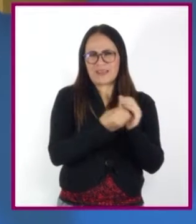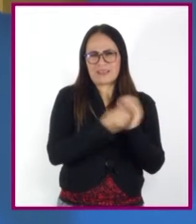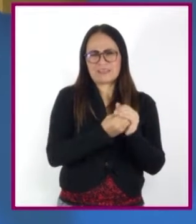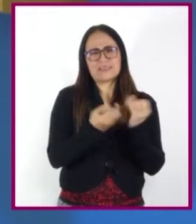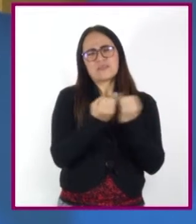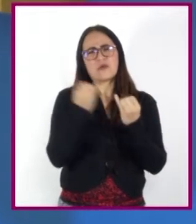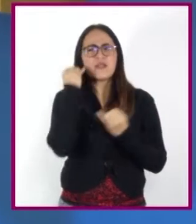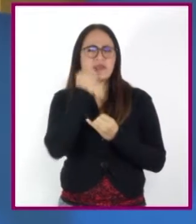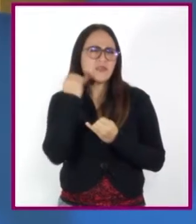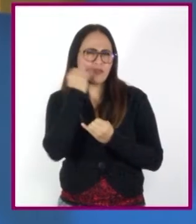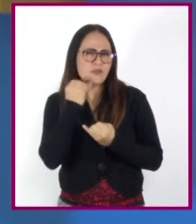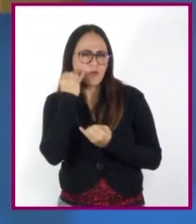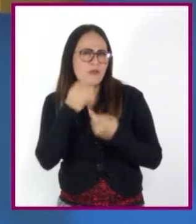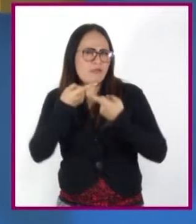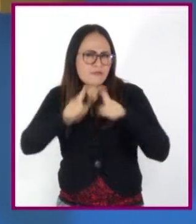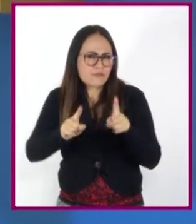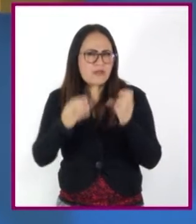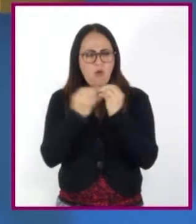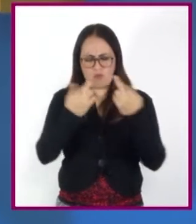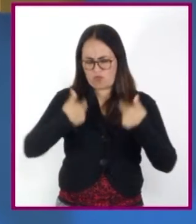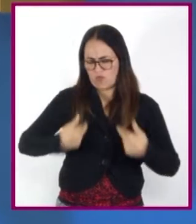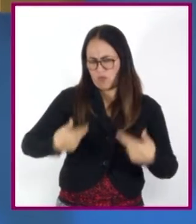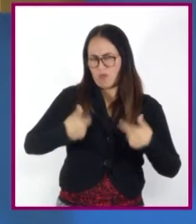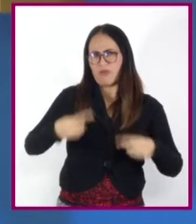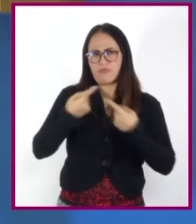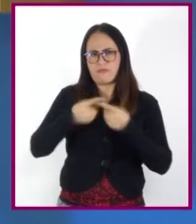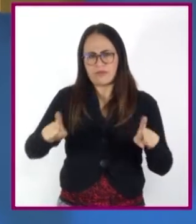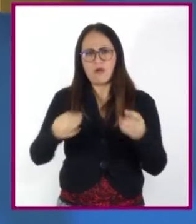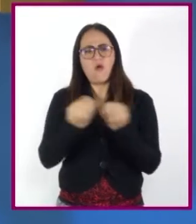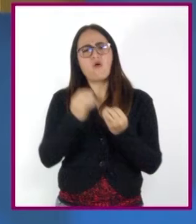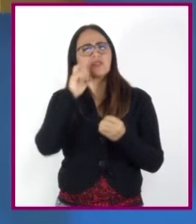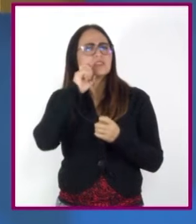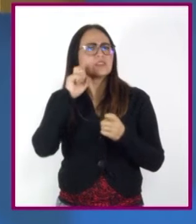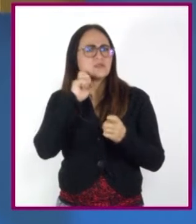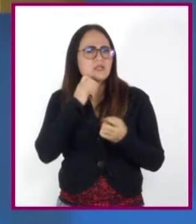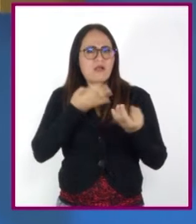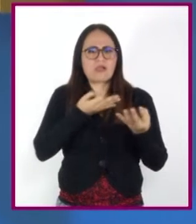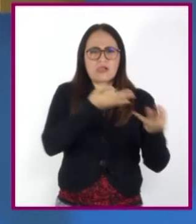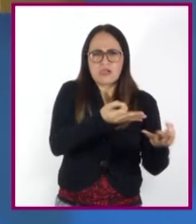se visten distinto o que tienen una orientación sexual diferente,